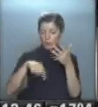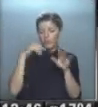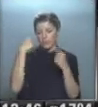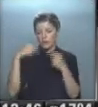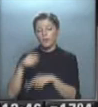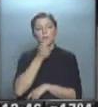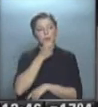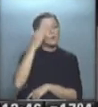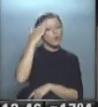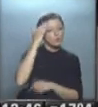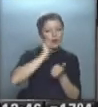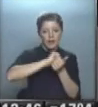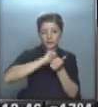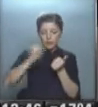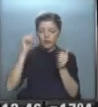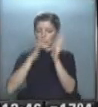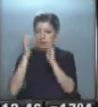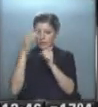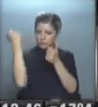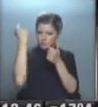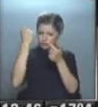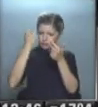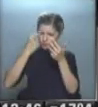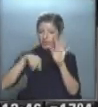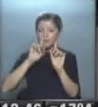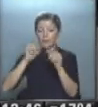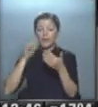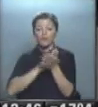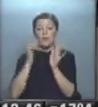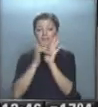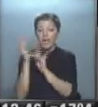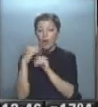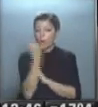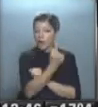culturales, históricos, religiosos, interpretación de la religión.